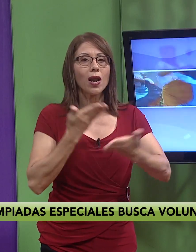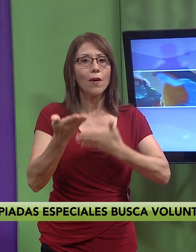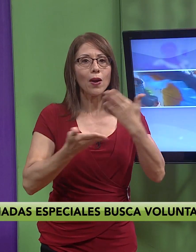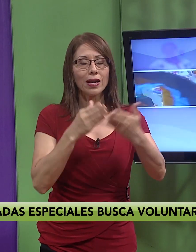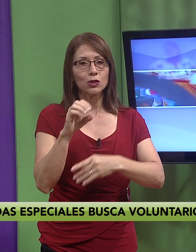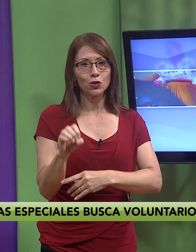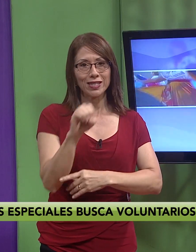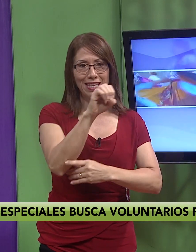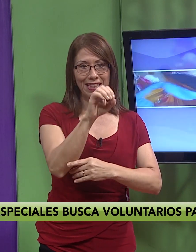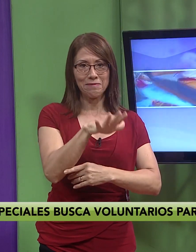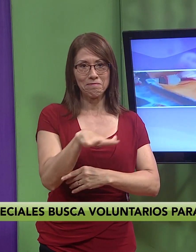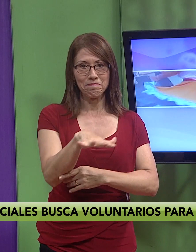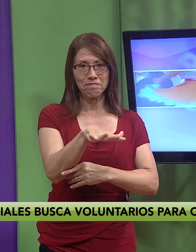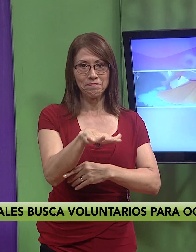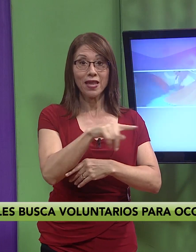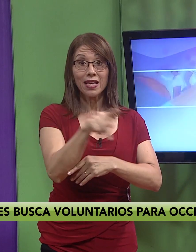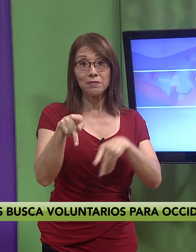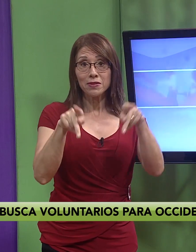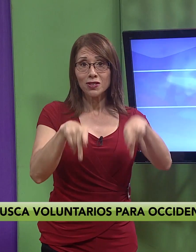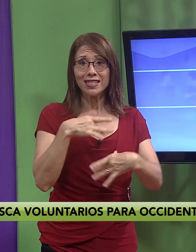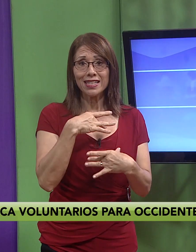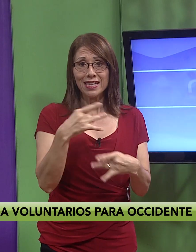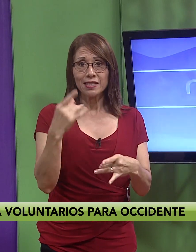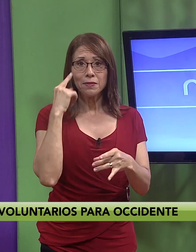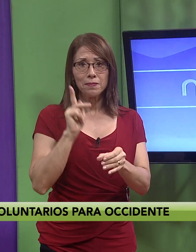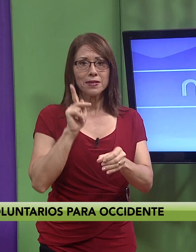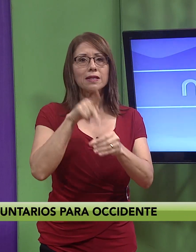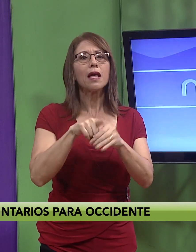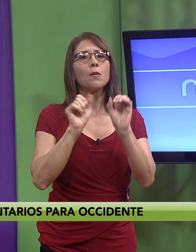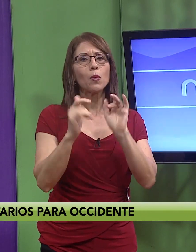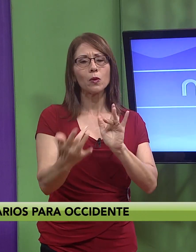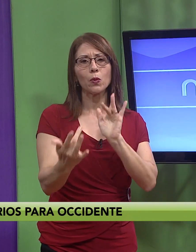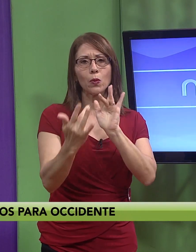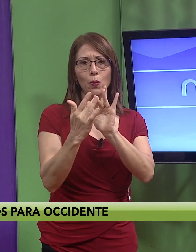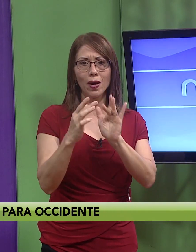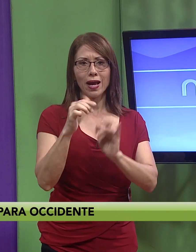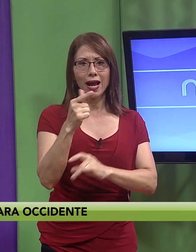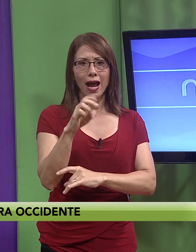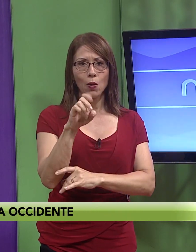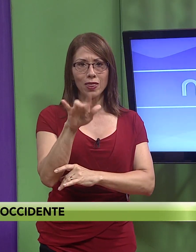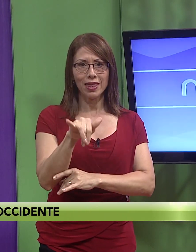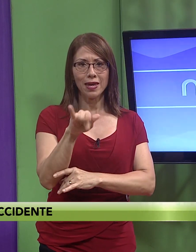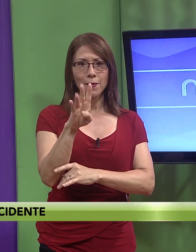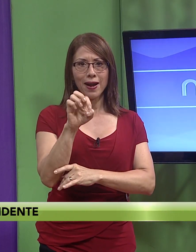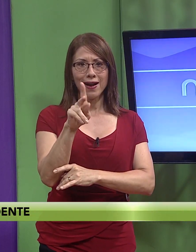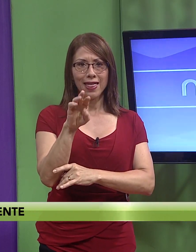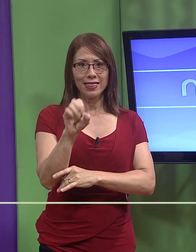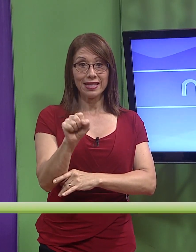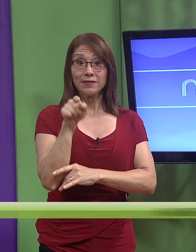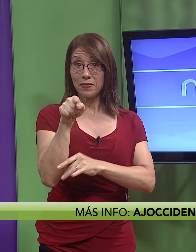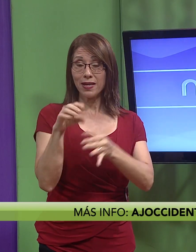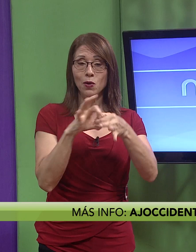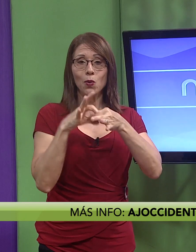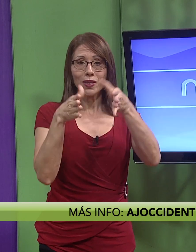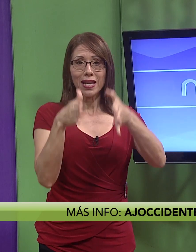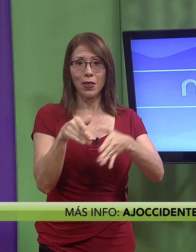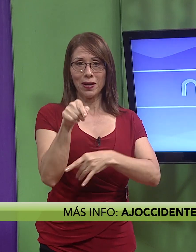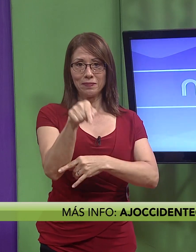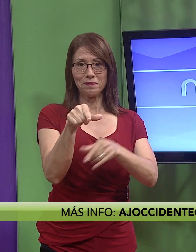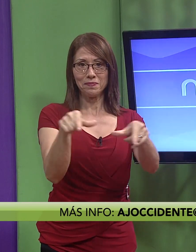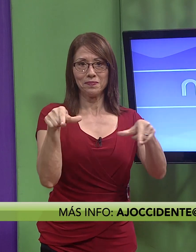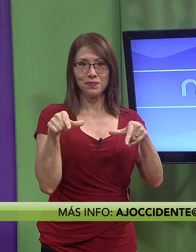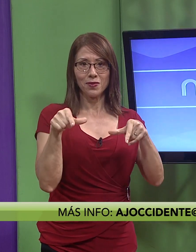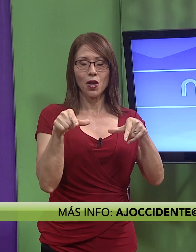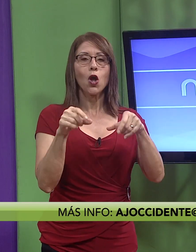colaborar En la zona de Occidente Las personas interesadas En participar Deben contactar A Gaudi Barrantes Coordinadora de la sede